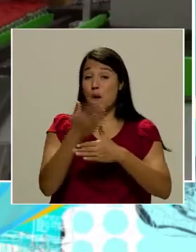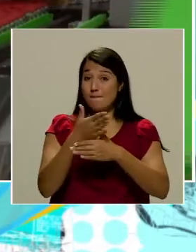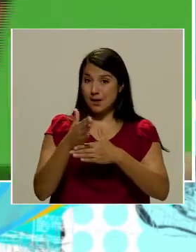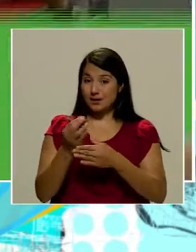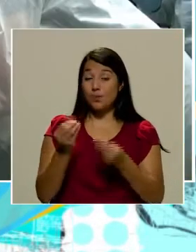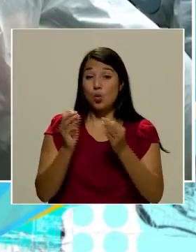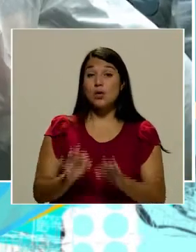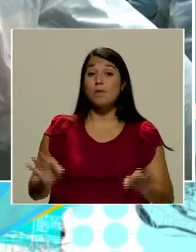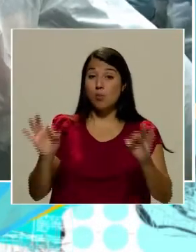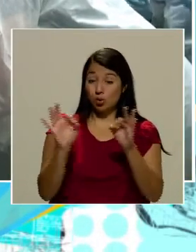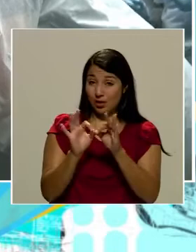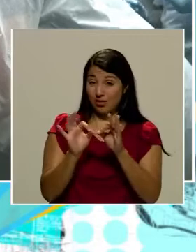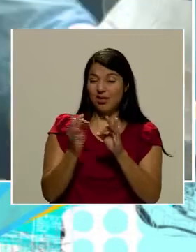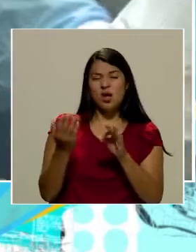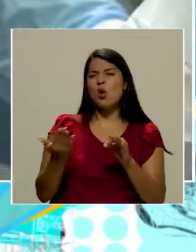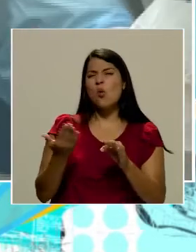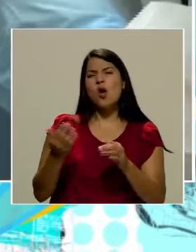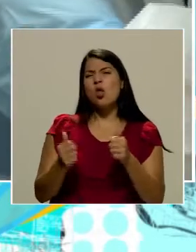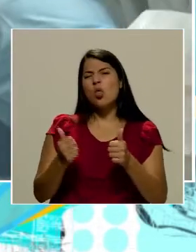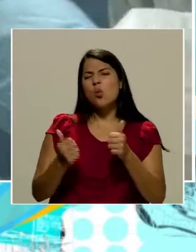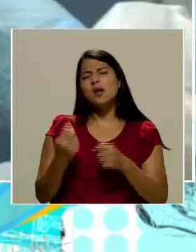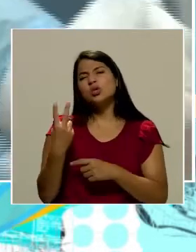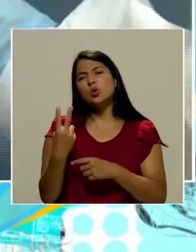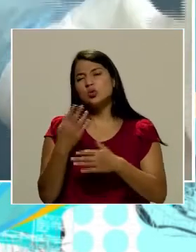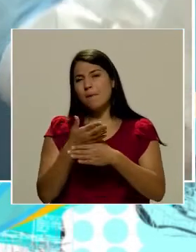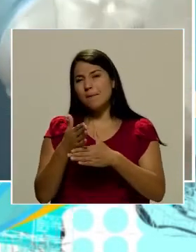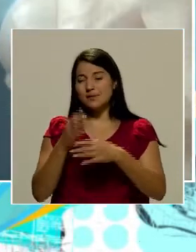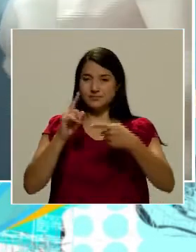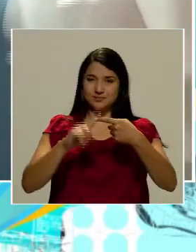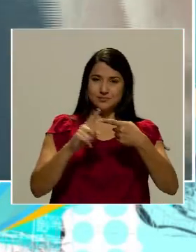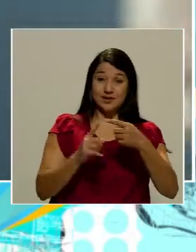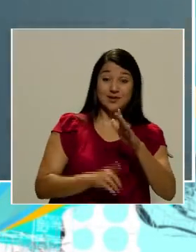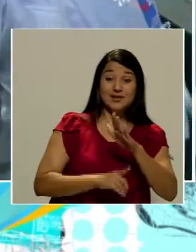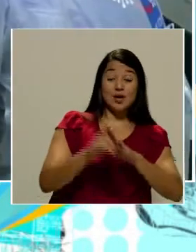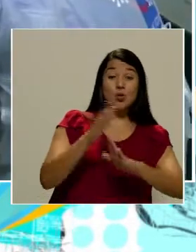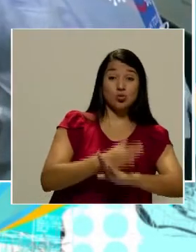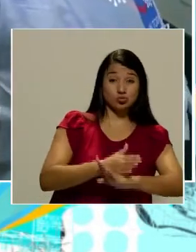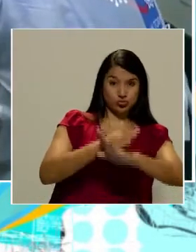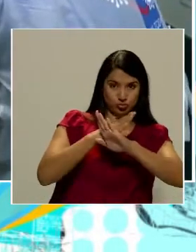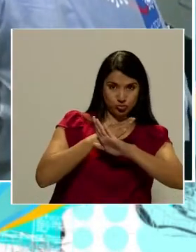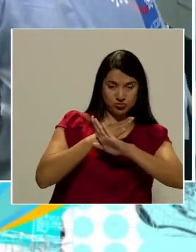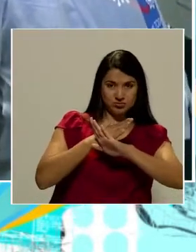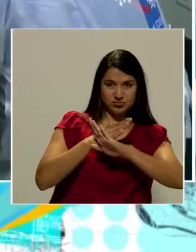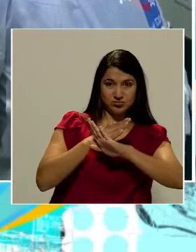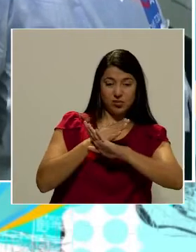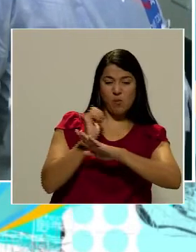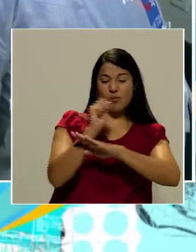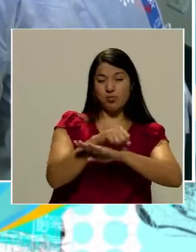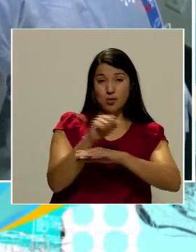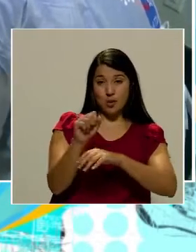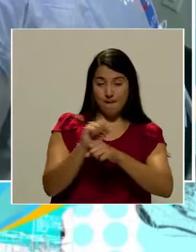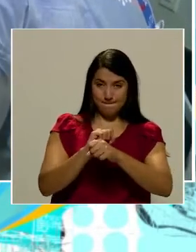fundamentales. Una parte que es produciendo anticuerpos neutralizantes contra el virus, que sería